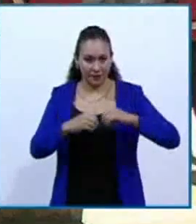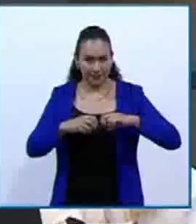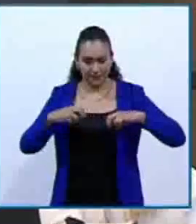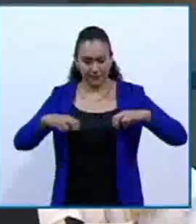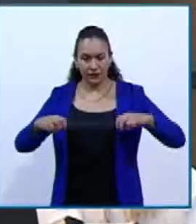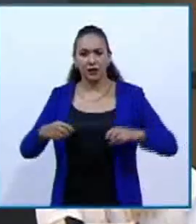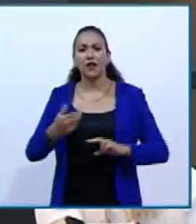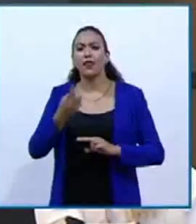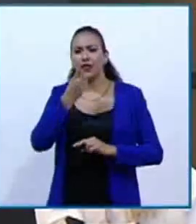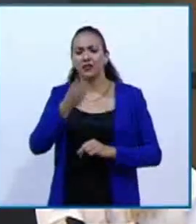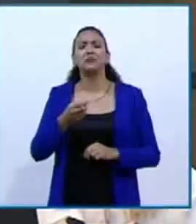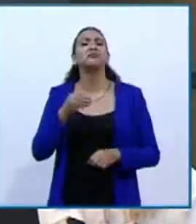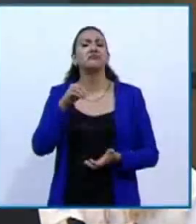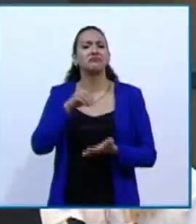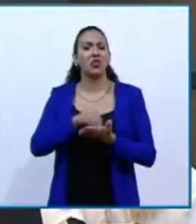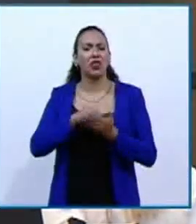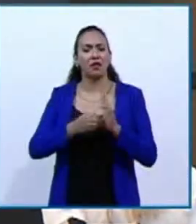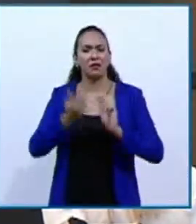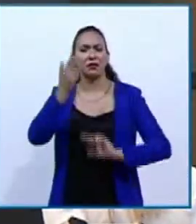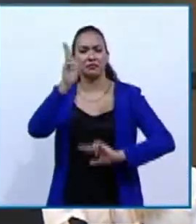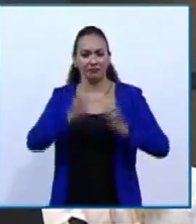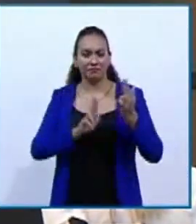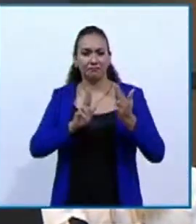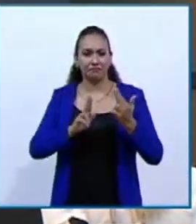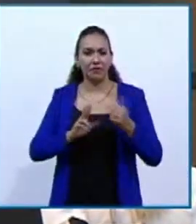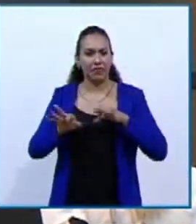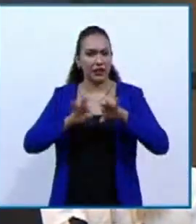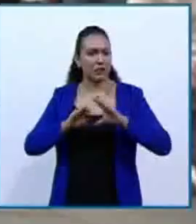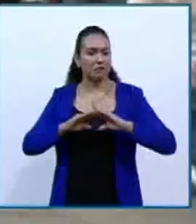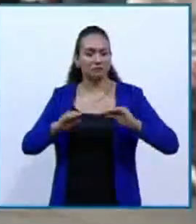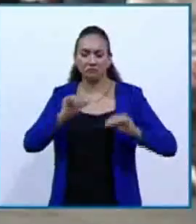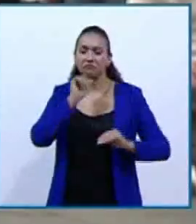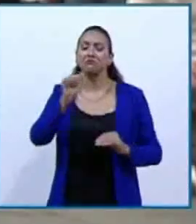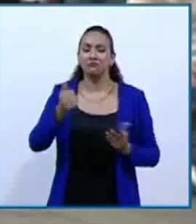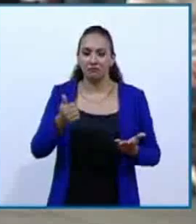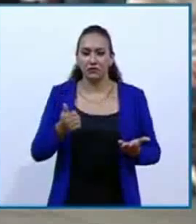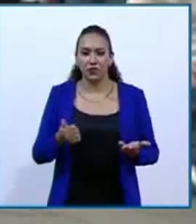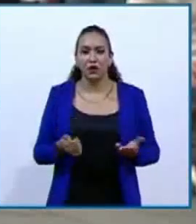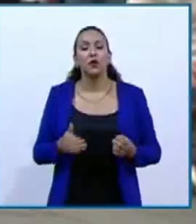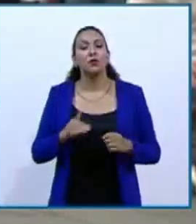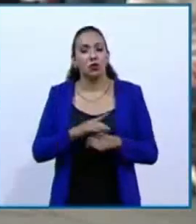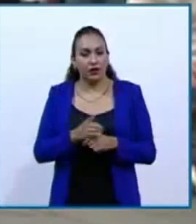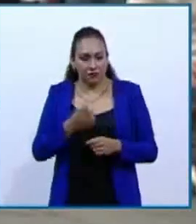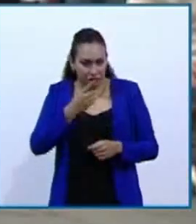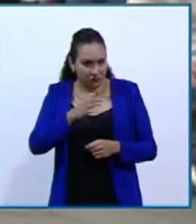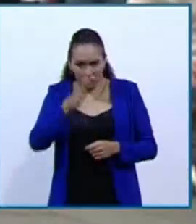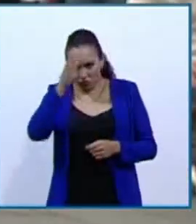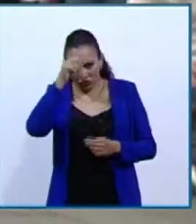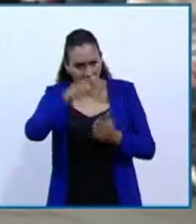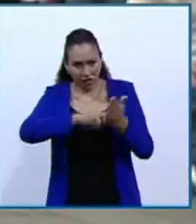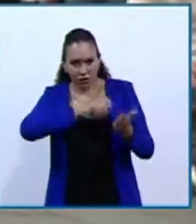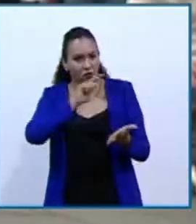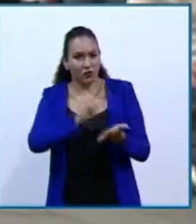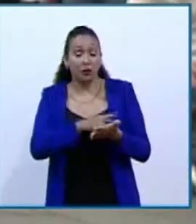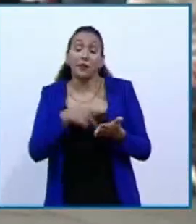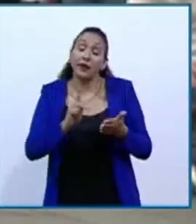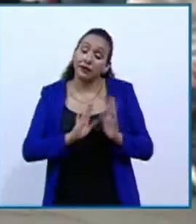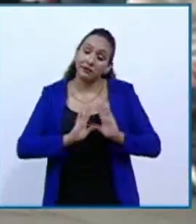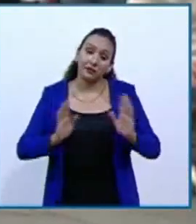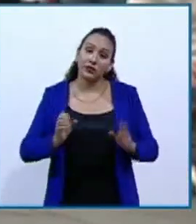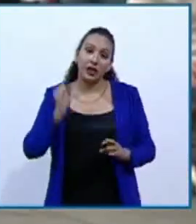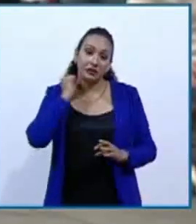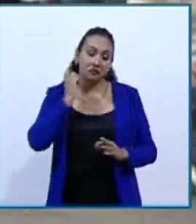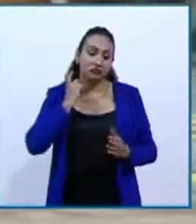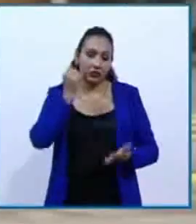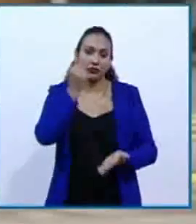se mantienen en suspensión de actividades en rechazo a la reforma judicial que ya está vigente, en torno al acuerdo del Consejo de